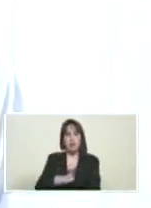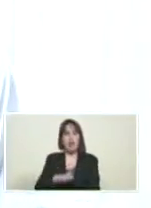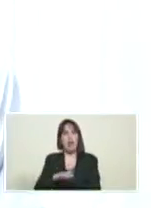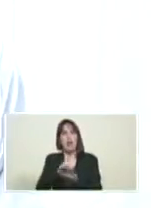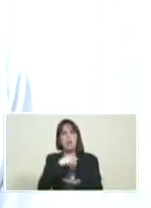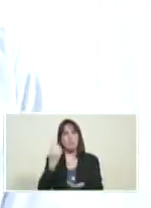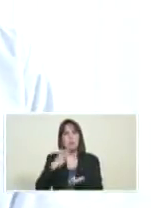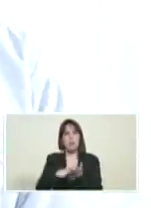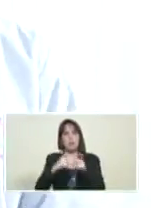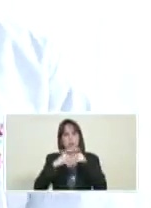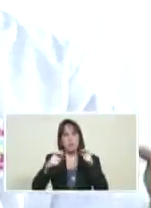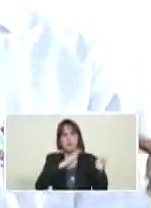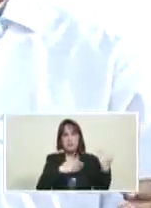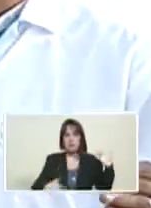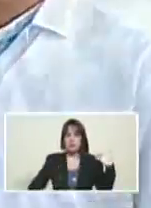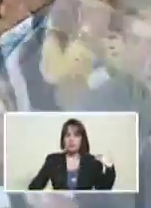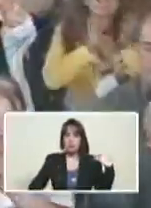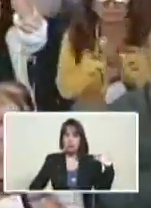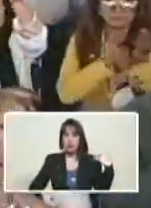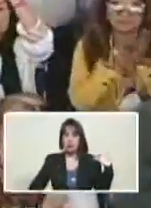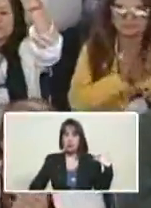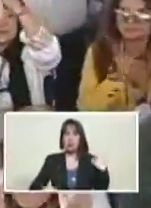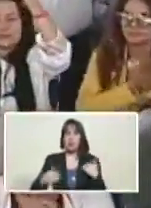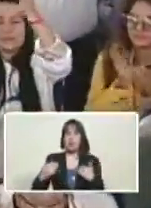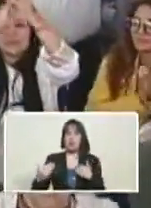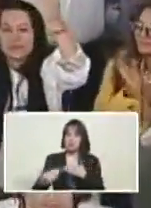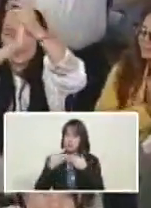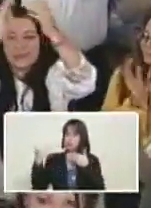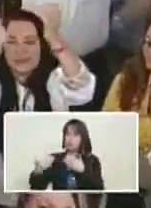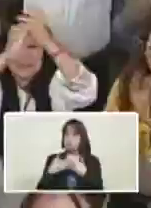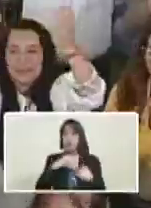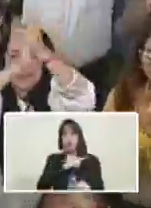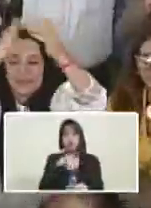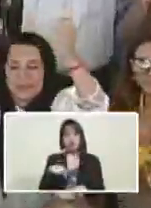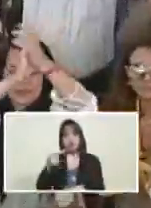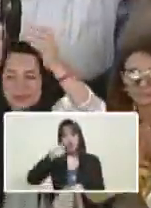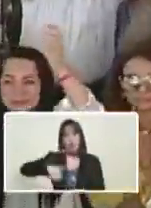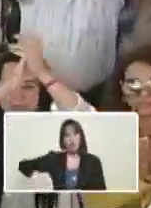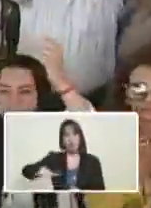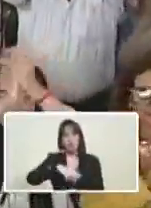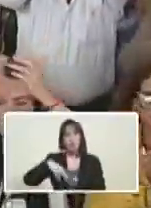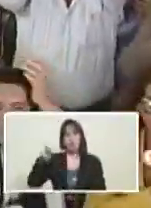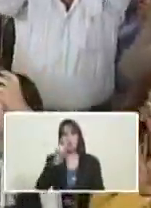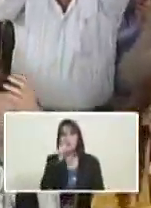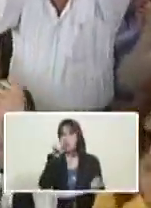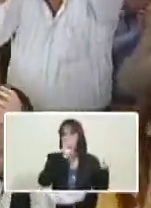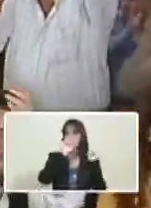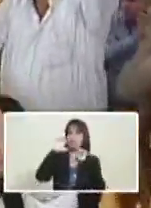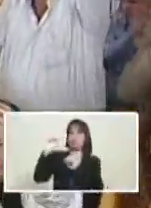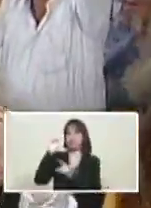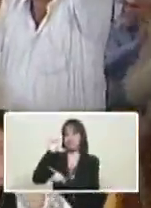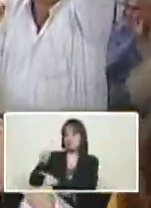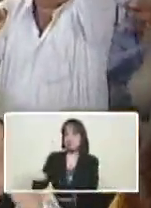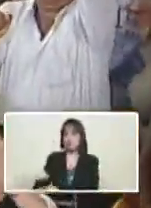nuestro pueblo venezolano. Cuando vengan esos actos, crean que estamos aquí, el pueblo venezolano, para defenderlo a